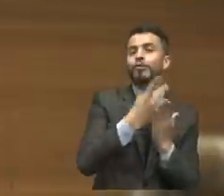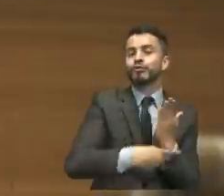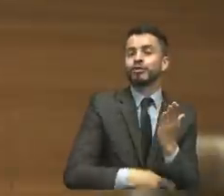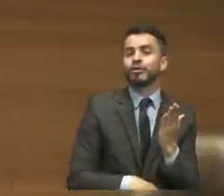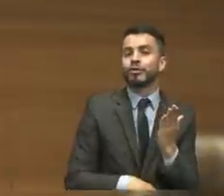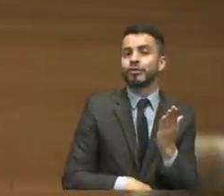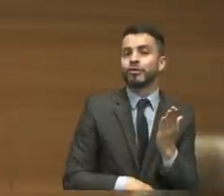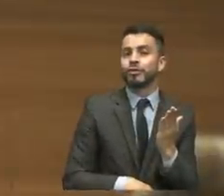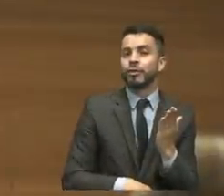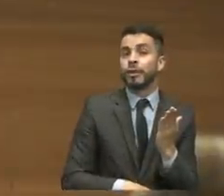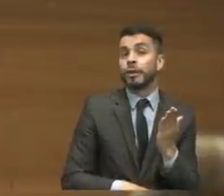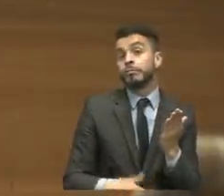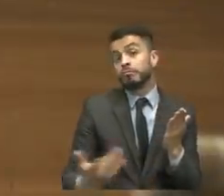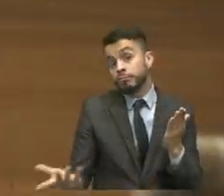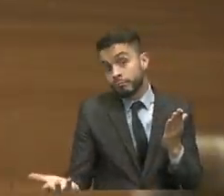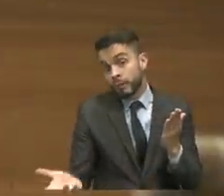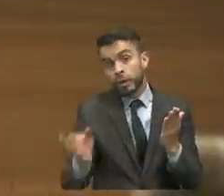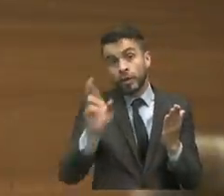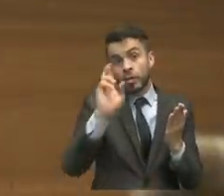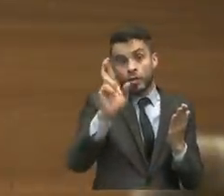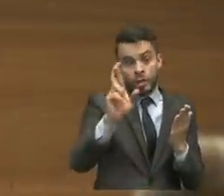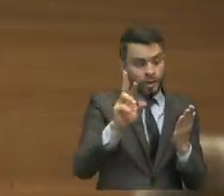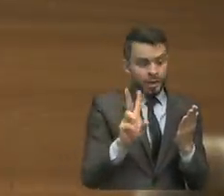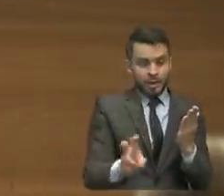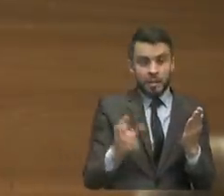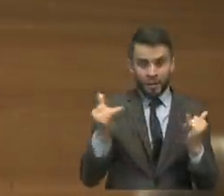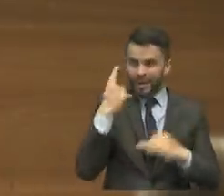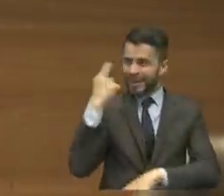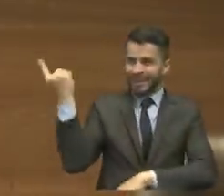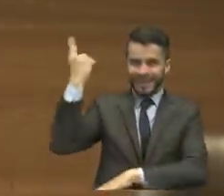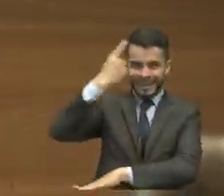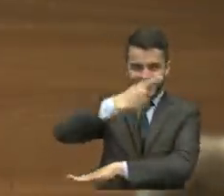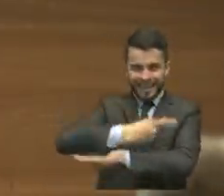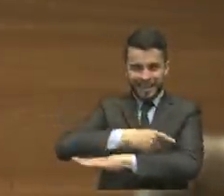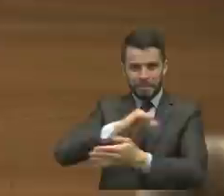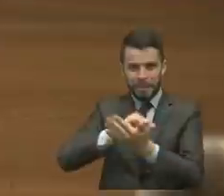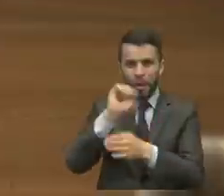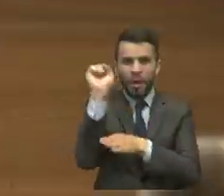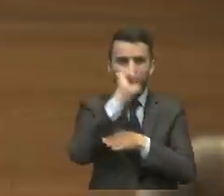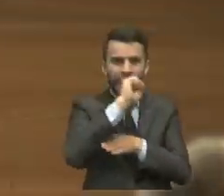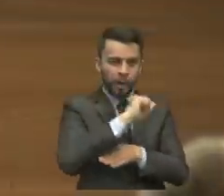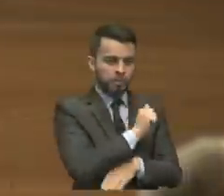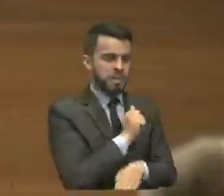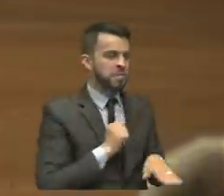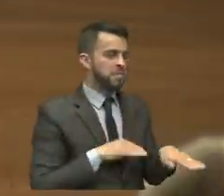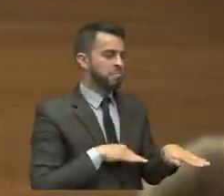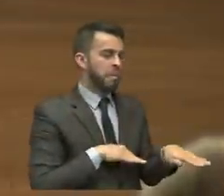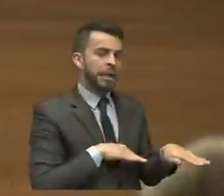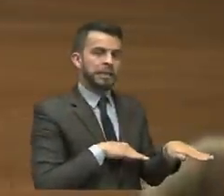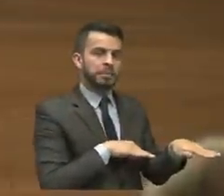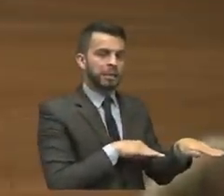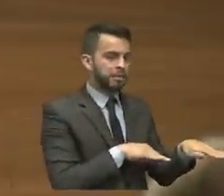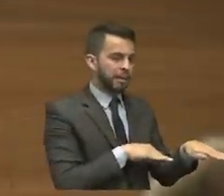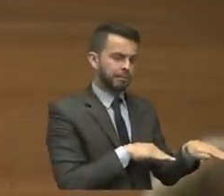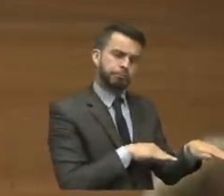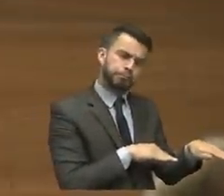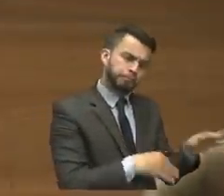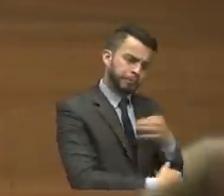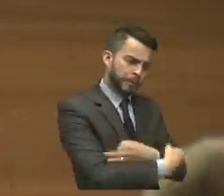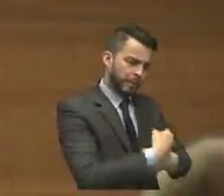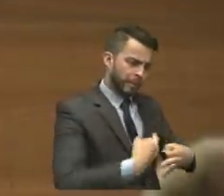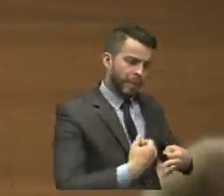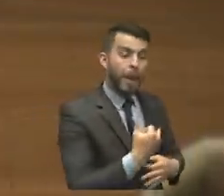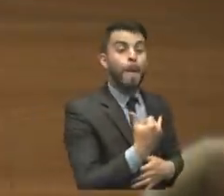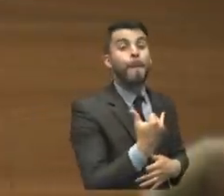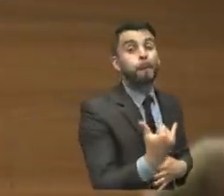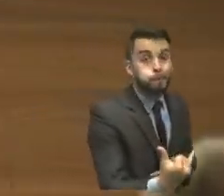Esperamos que buena parte de los viajes que se hacen hoy en carro particular se podrán hacer en los eléctricos duales que ofrece